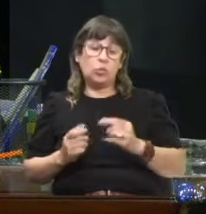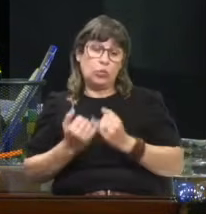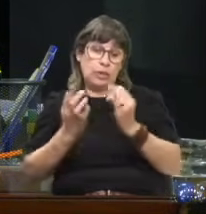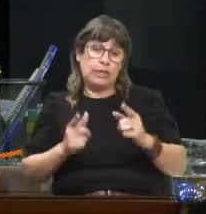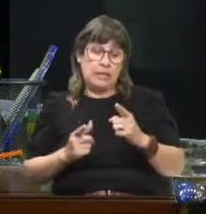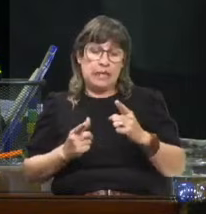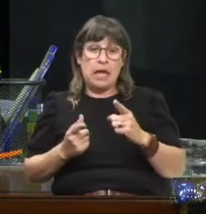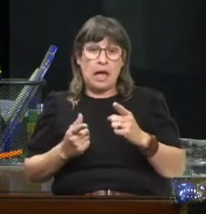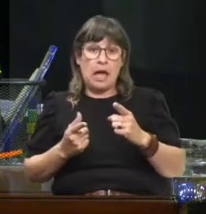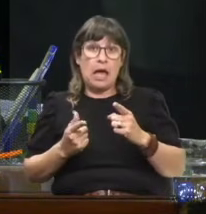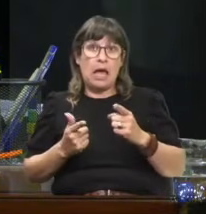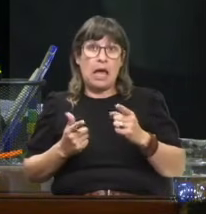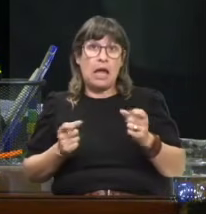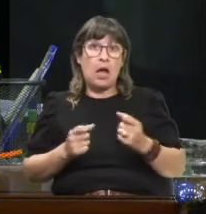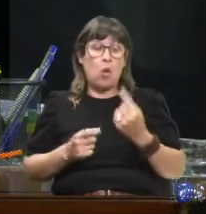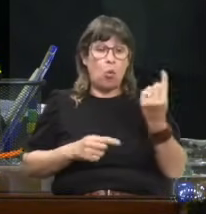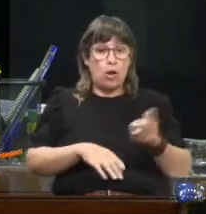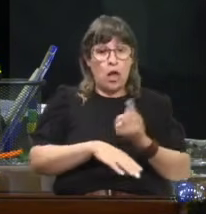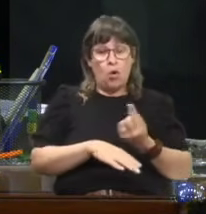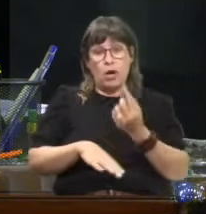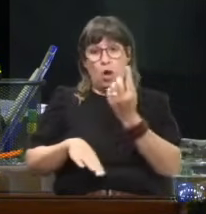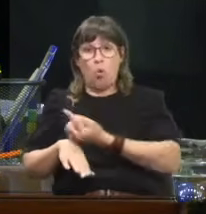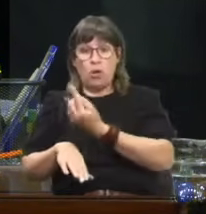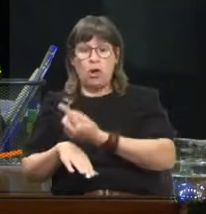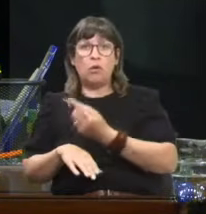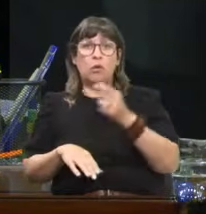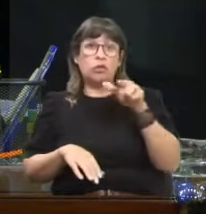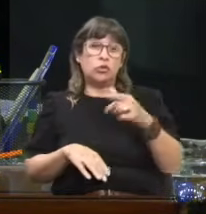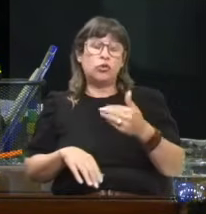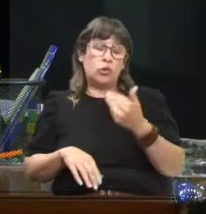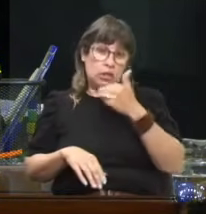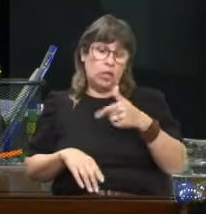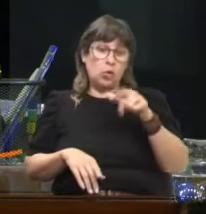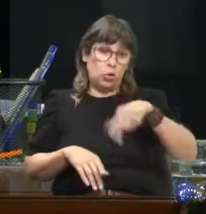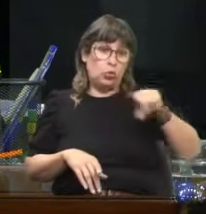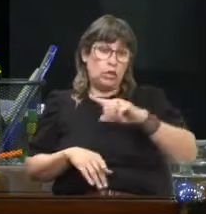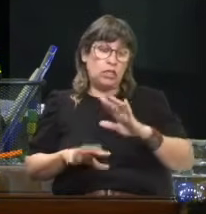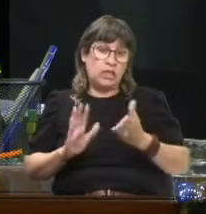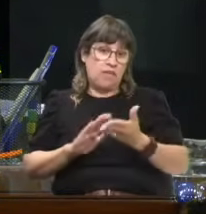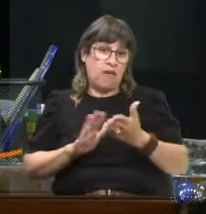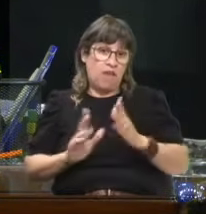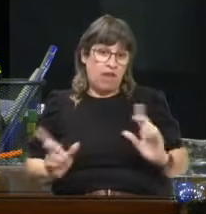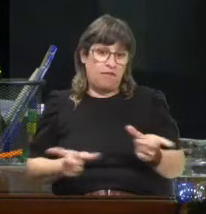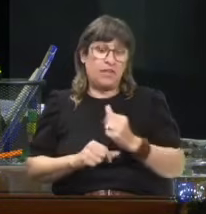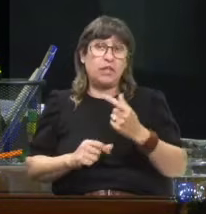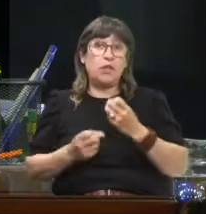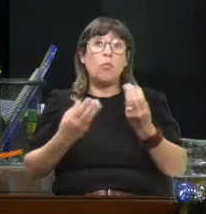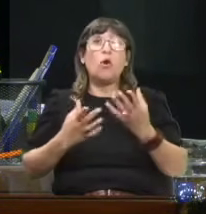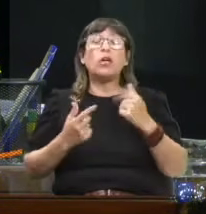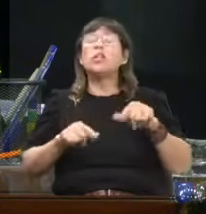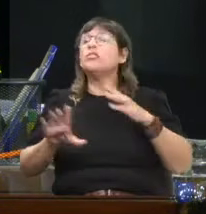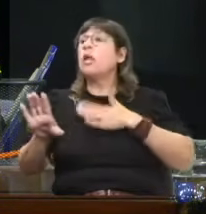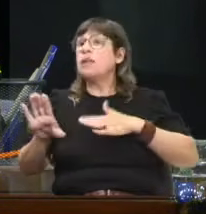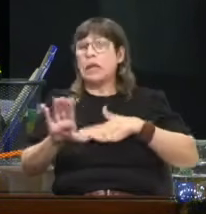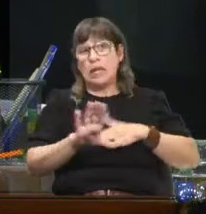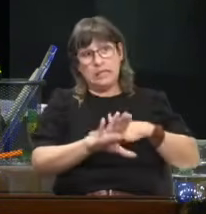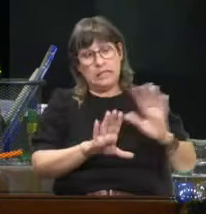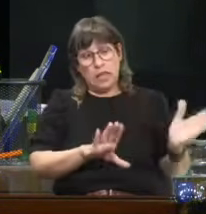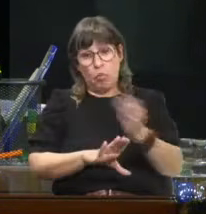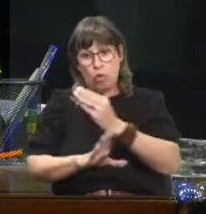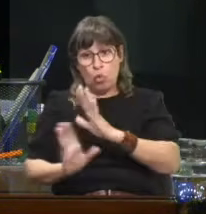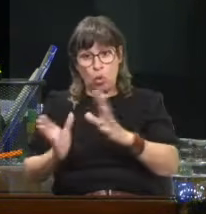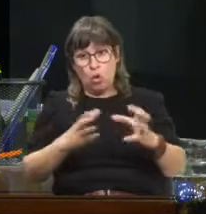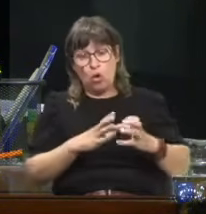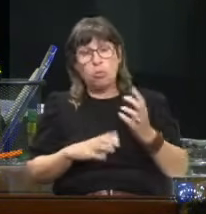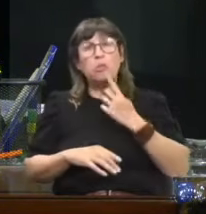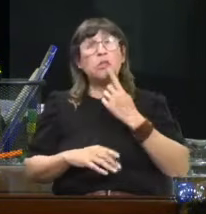acordado 1 hora y 1 hora. Pero sí, yo entiendo que usted está redondeando, así que por eso estaba tranquilizando a todas las bancadas al inicio